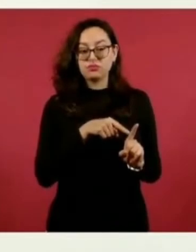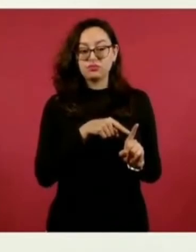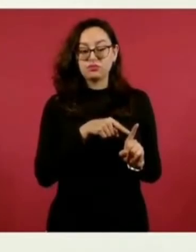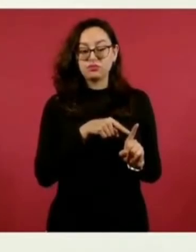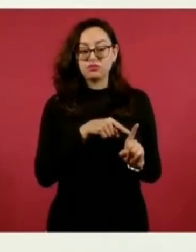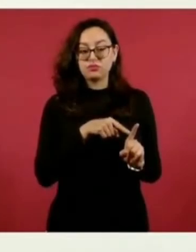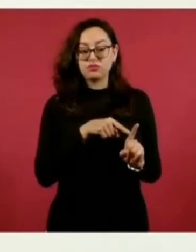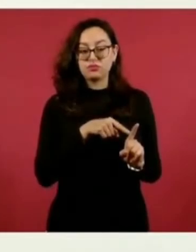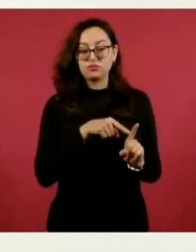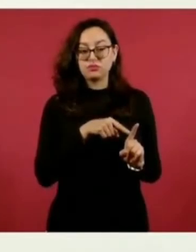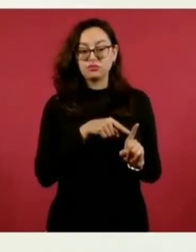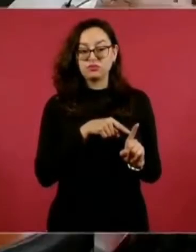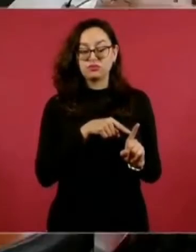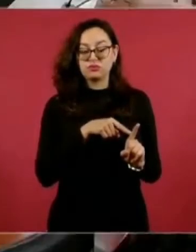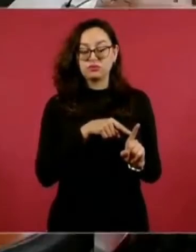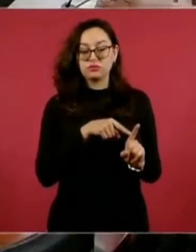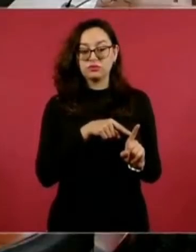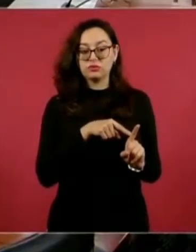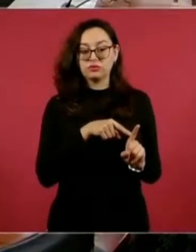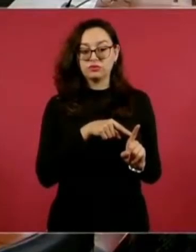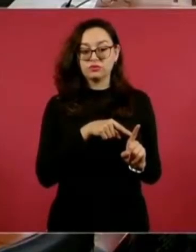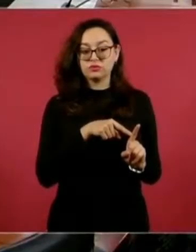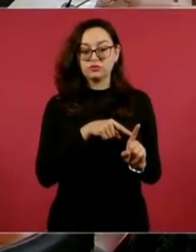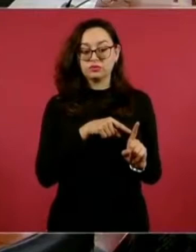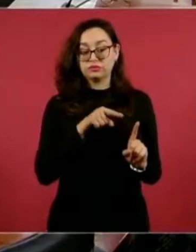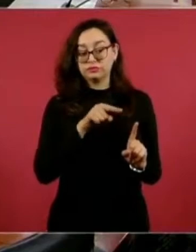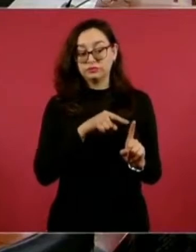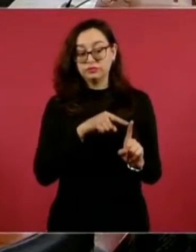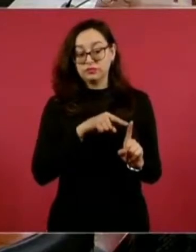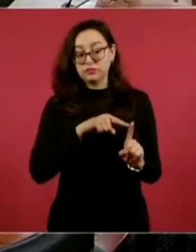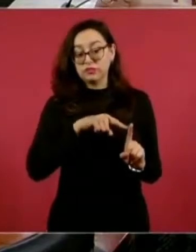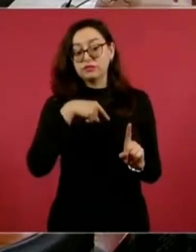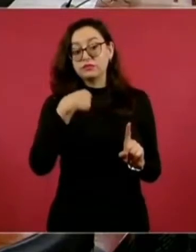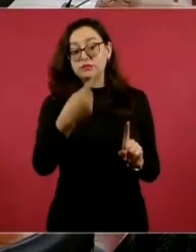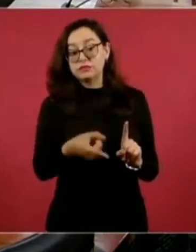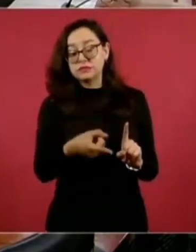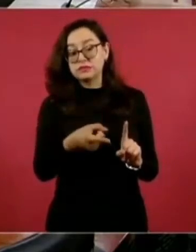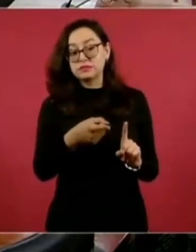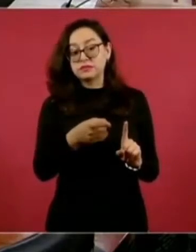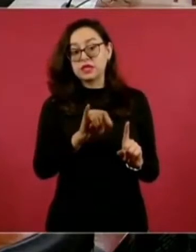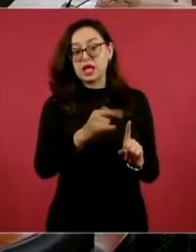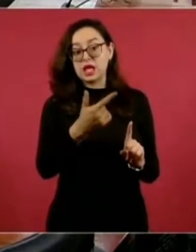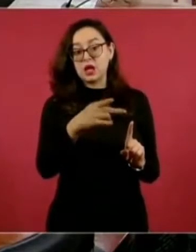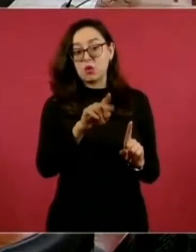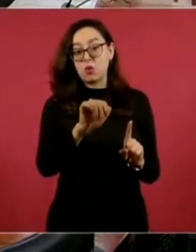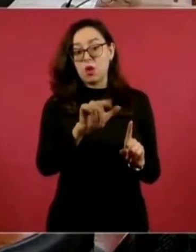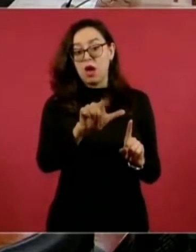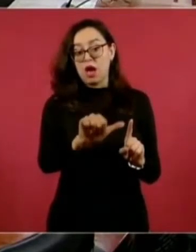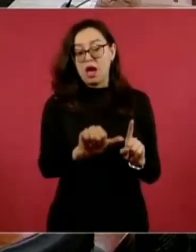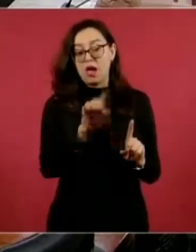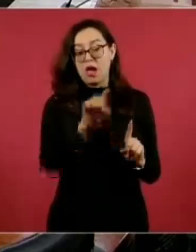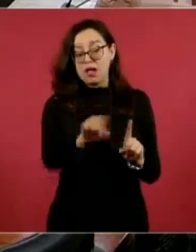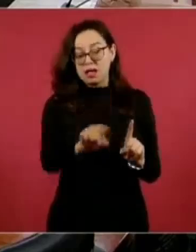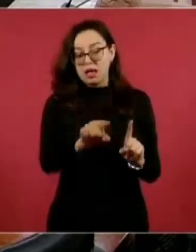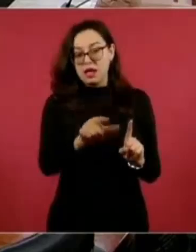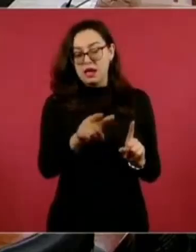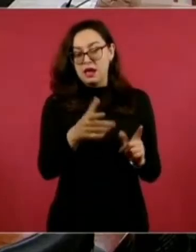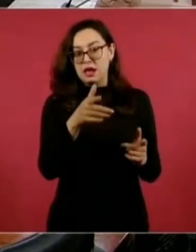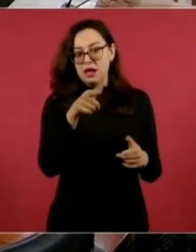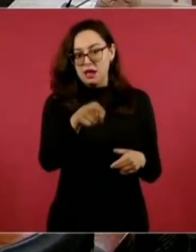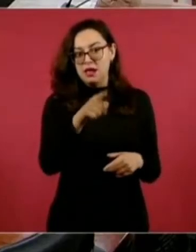de la comandancia municipal de Iguala le otorgaran en Estados Unidos